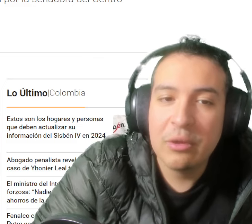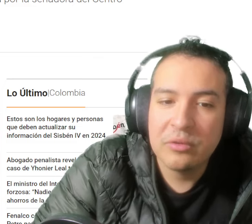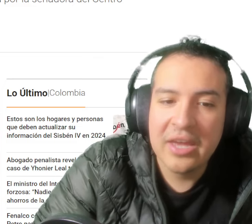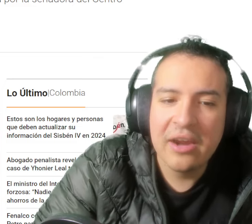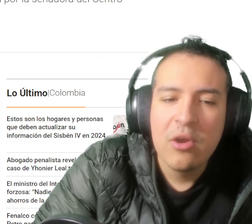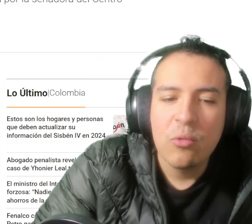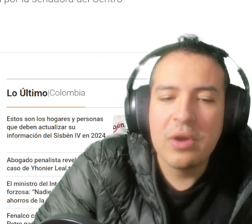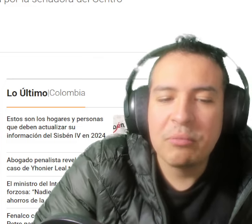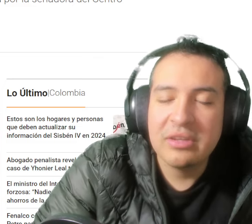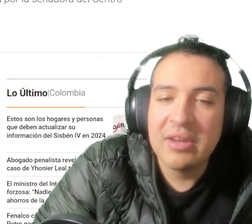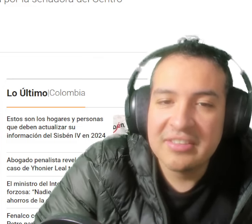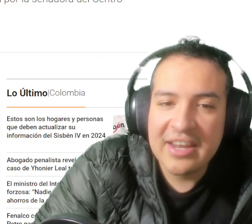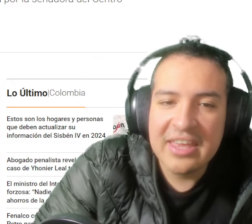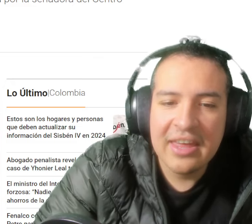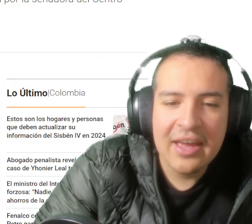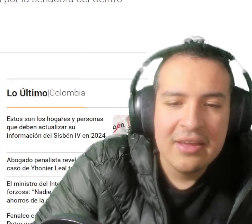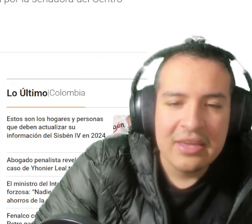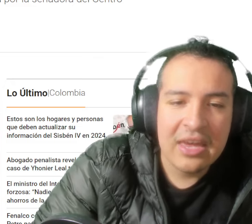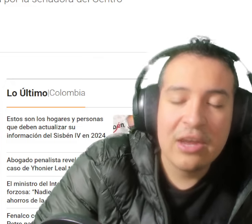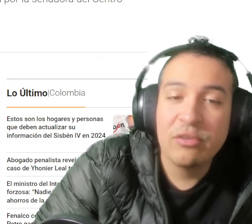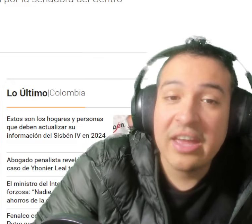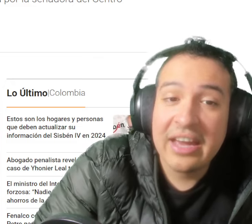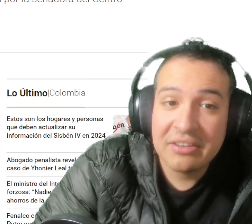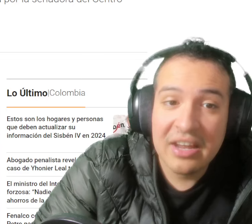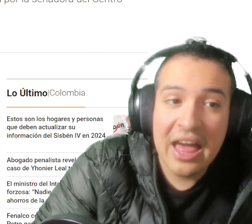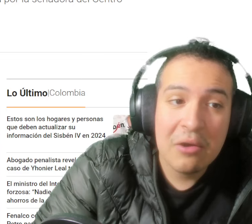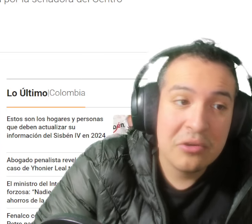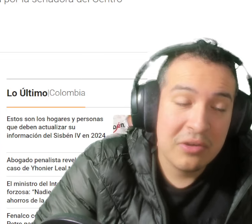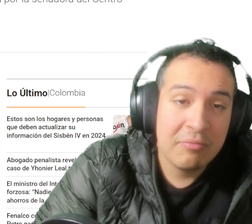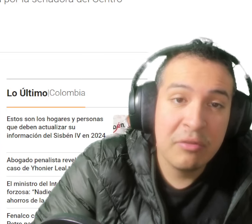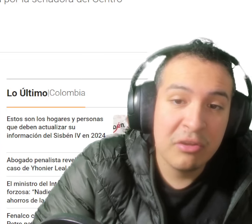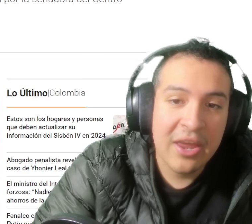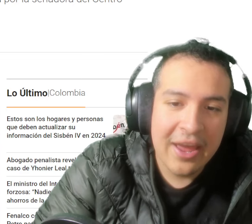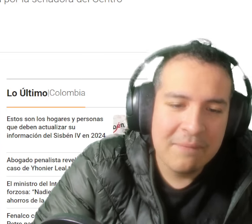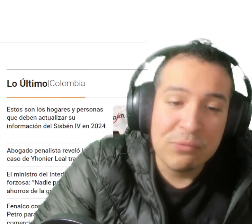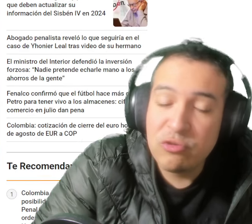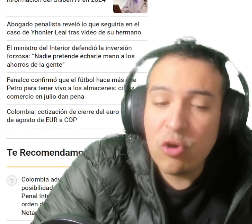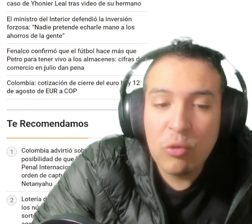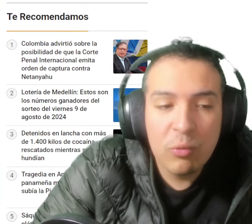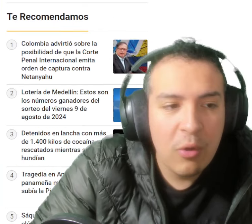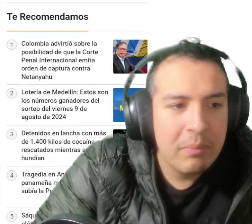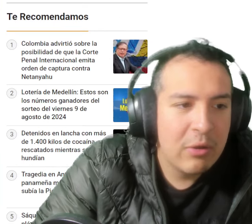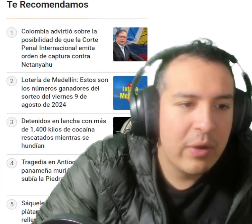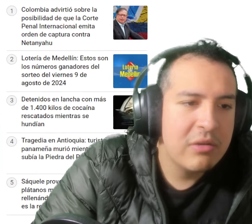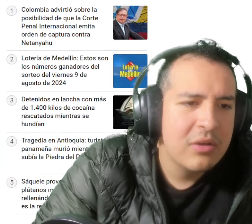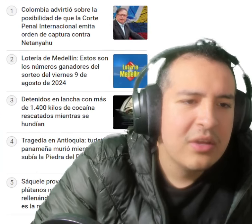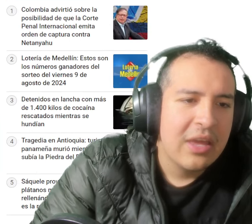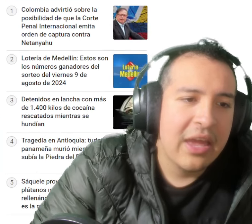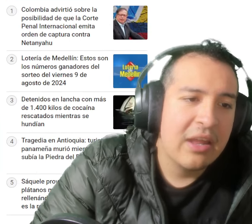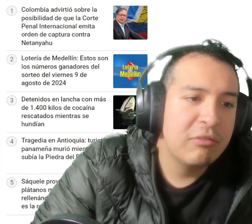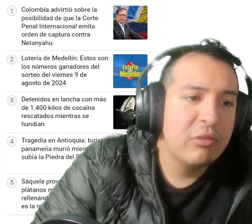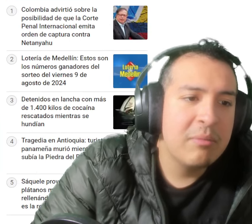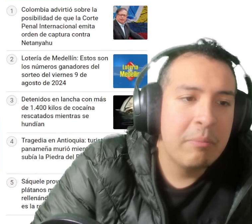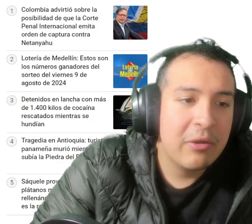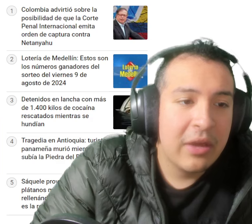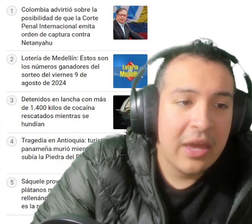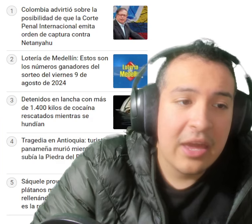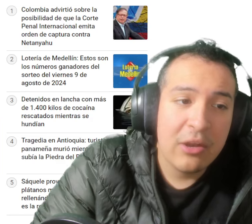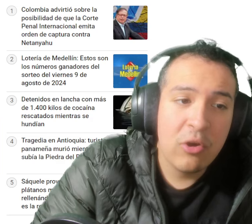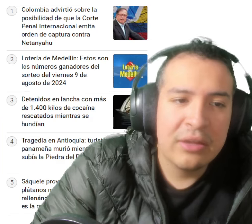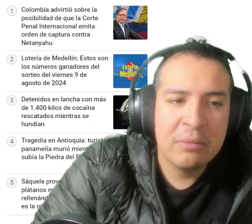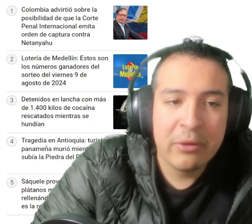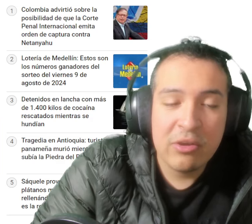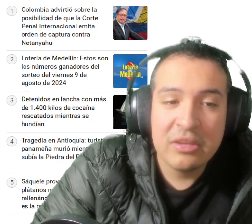y poder negociar una posible salida y que no sea encarcelado no le funcionará yo lo dudo Pero bueno en las últimas